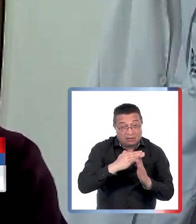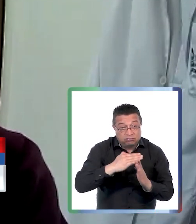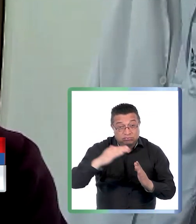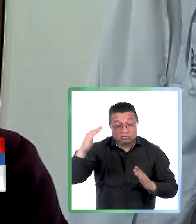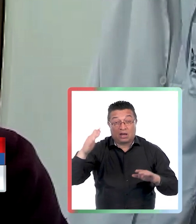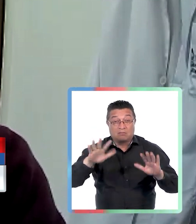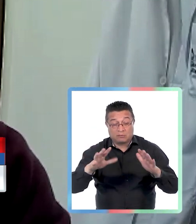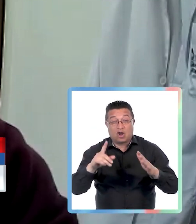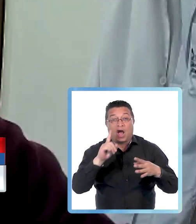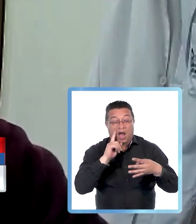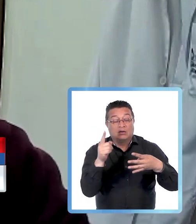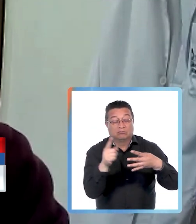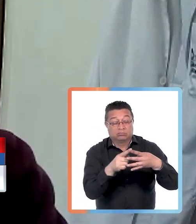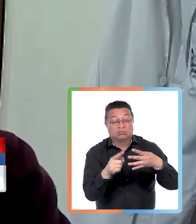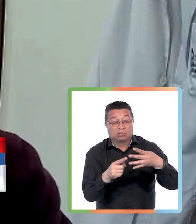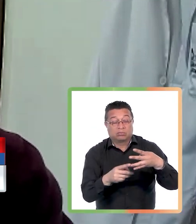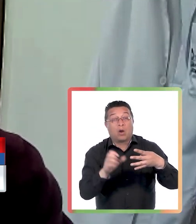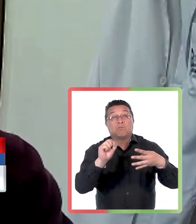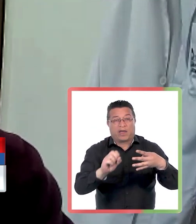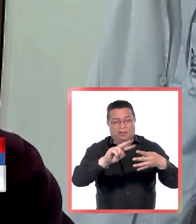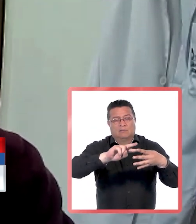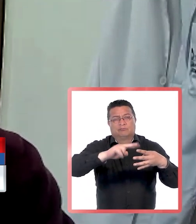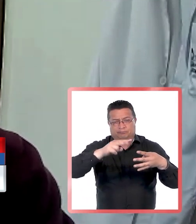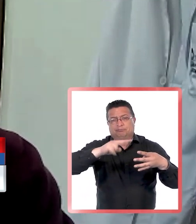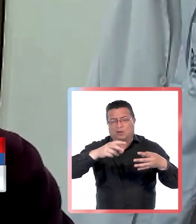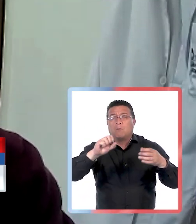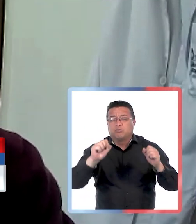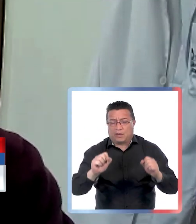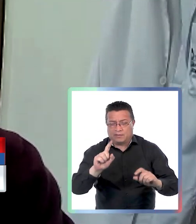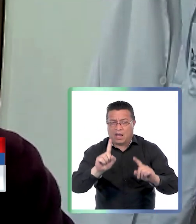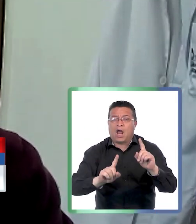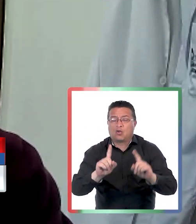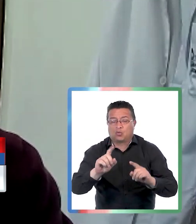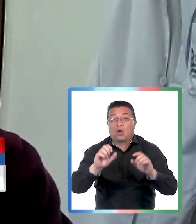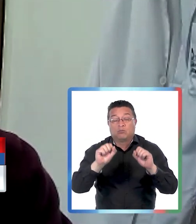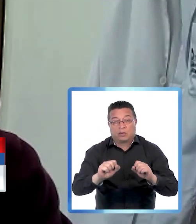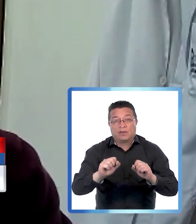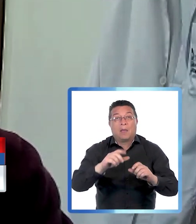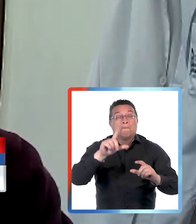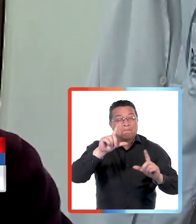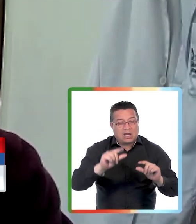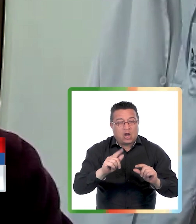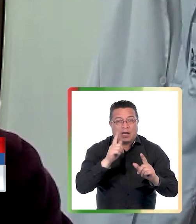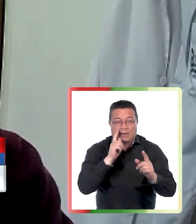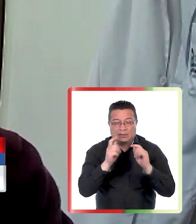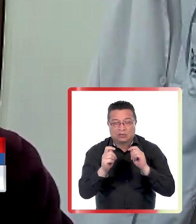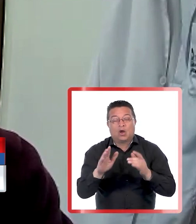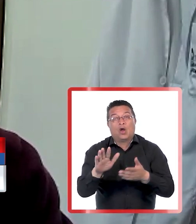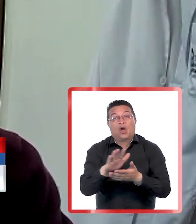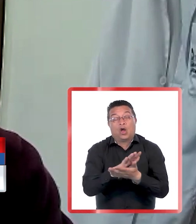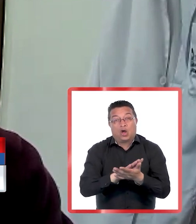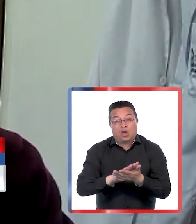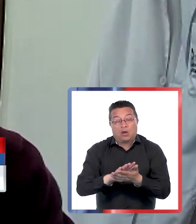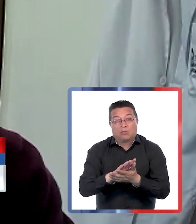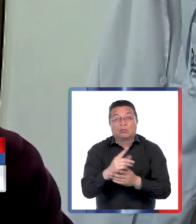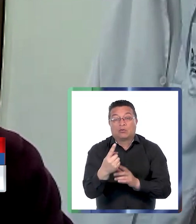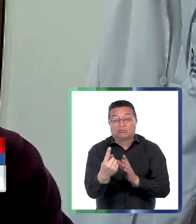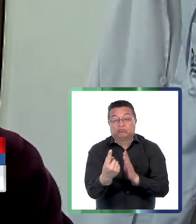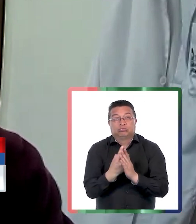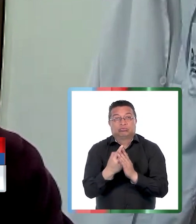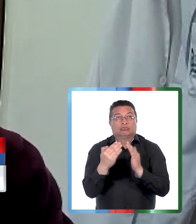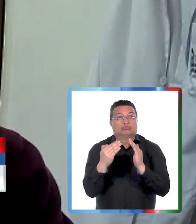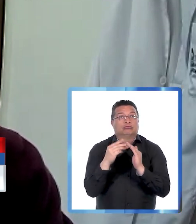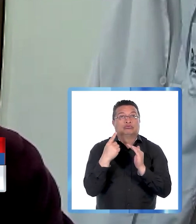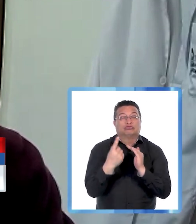60 más o menos, hay también factores que se pueden corregir y que inciden en el menor riesgo, como son el